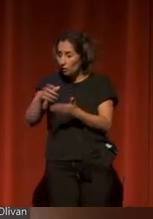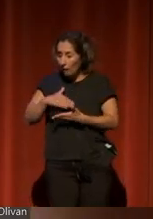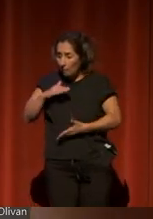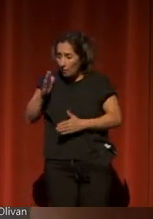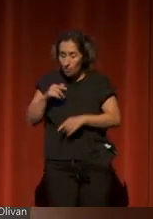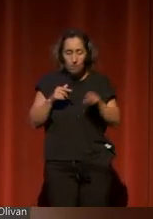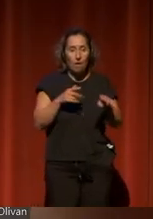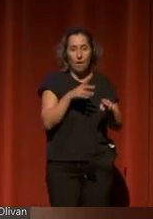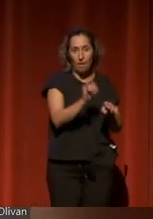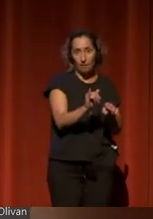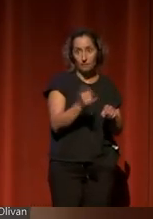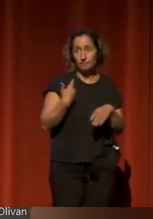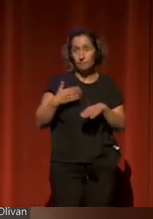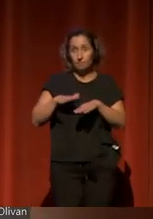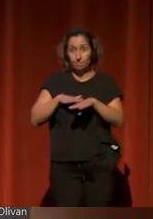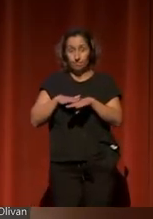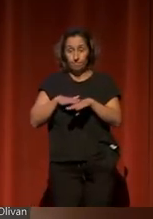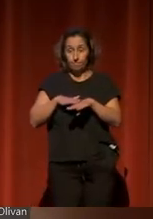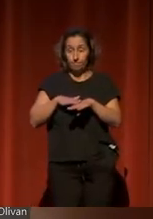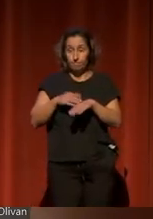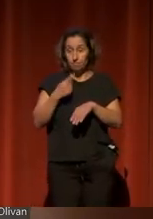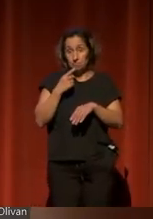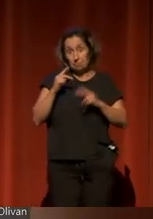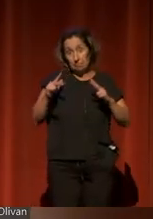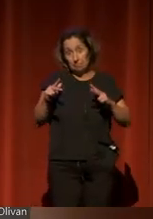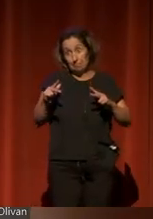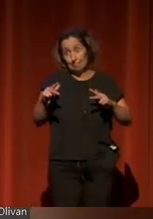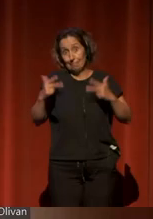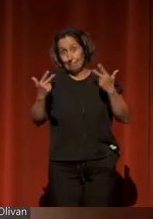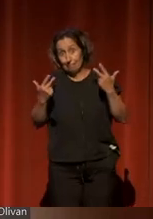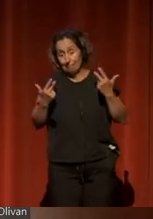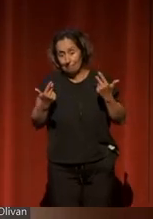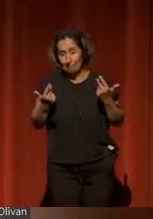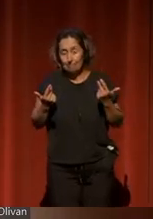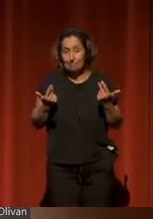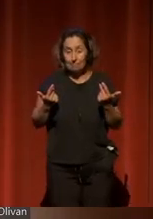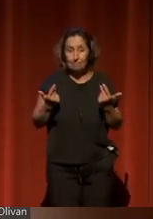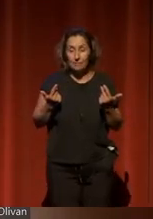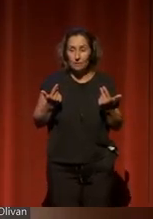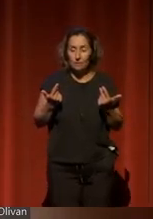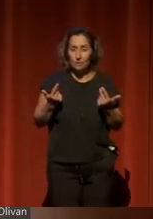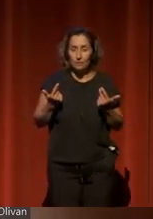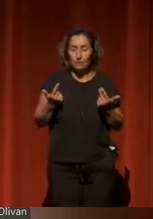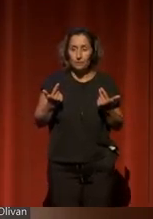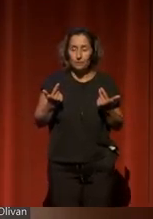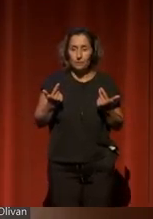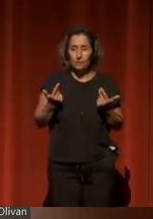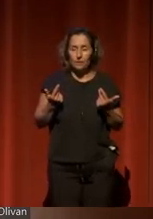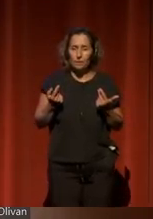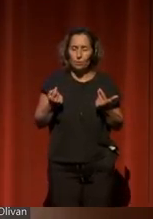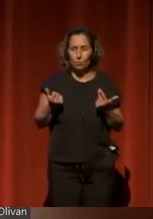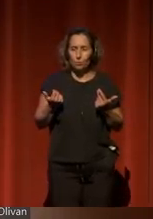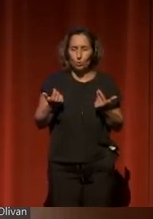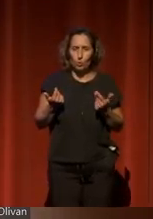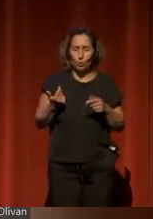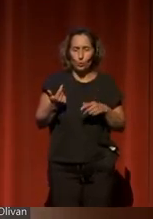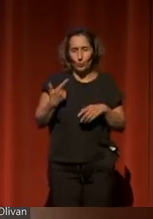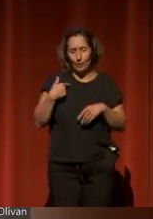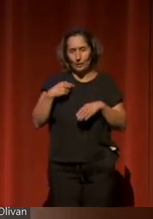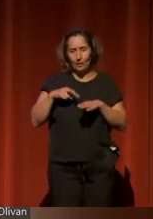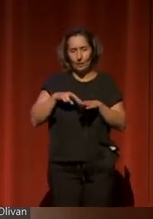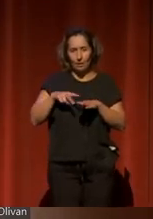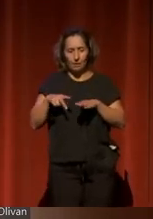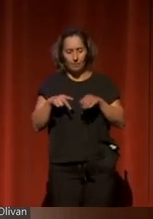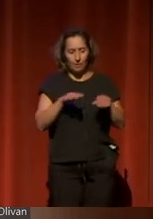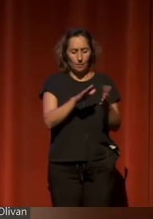que perdonar que me tome la libertad no de quizá con con pie con pie y medio fuera de las